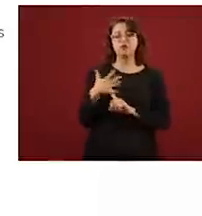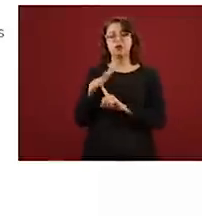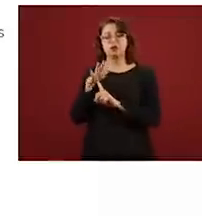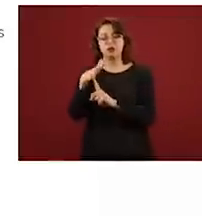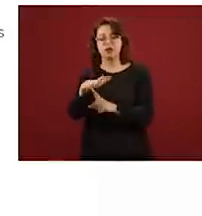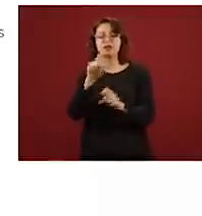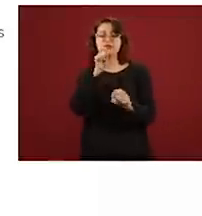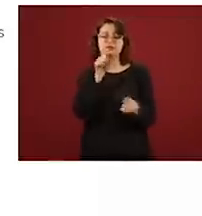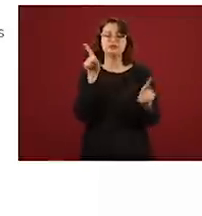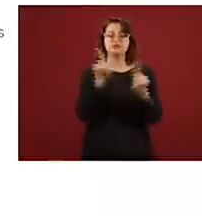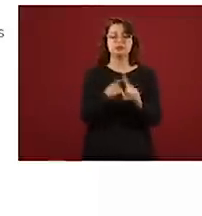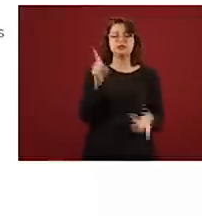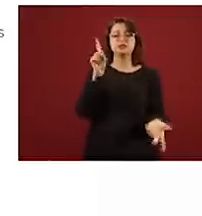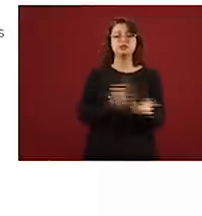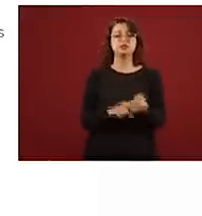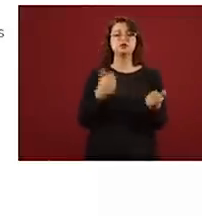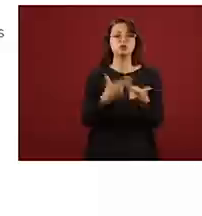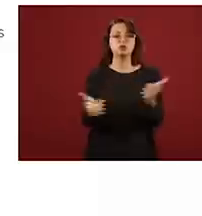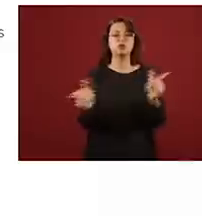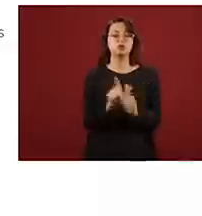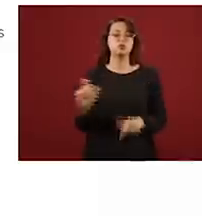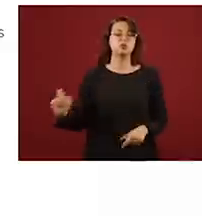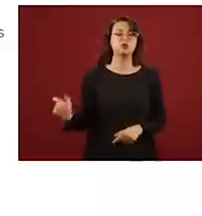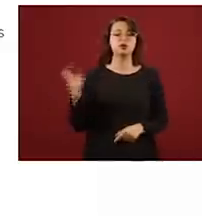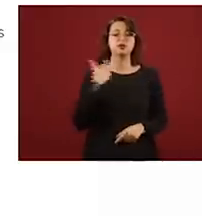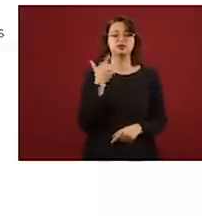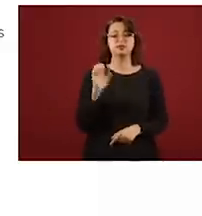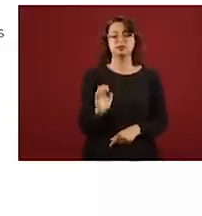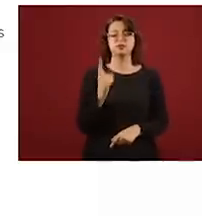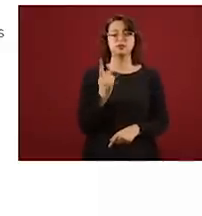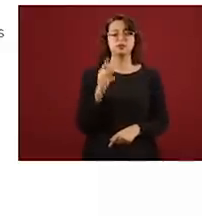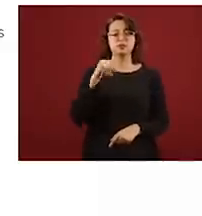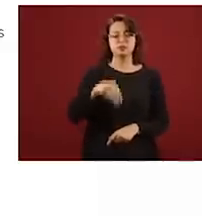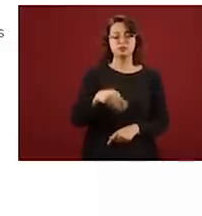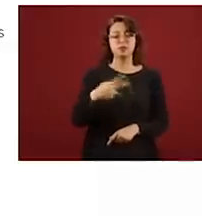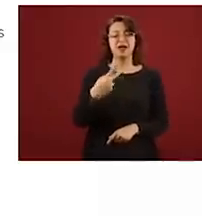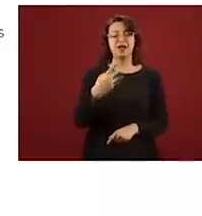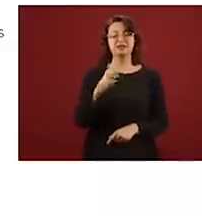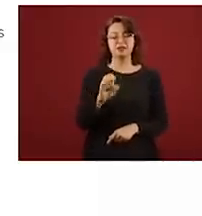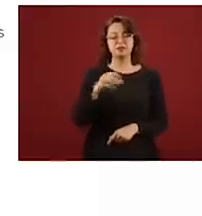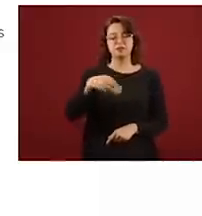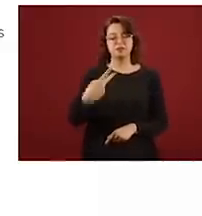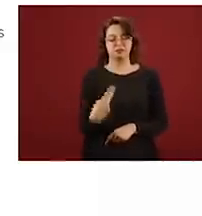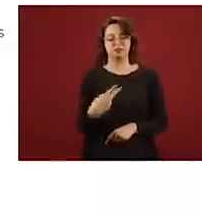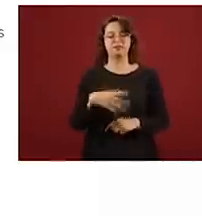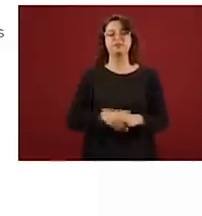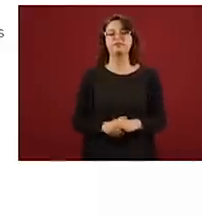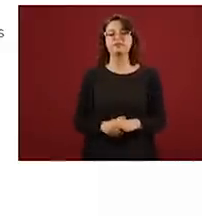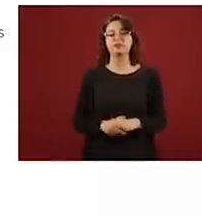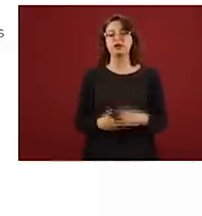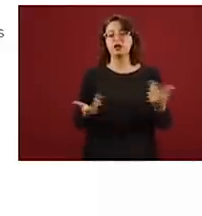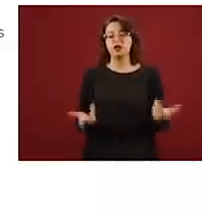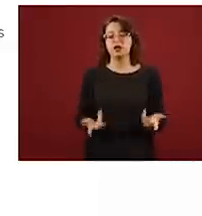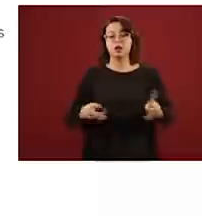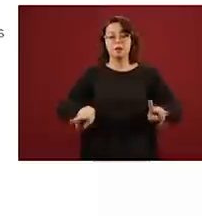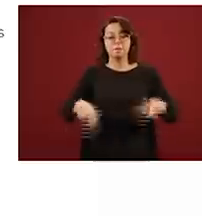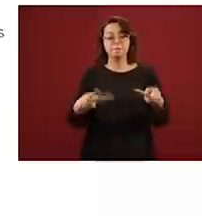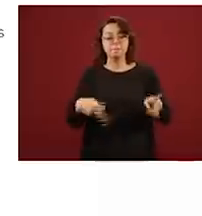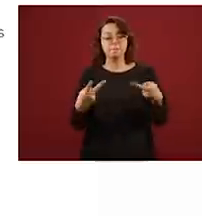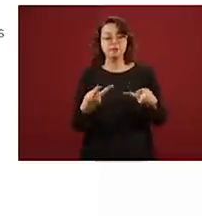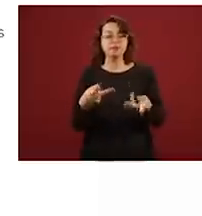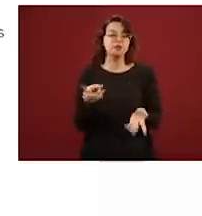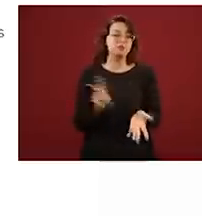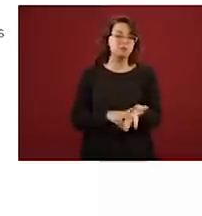también al Estado Mayor Presidencial. Al final de este proceso, y si logramos vender todas a un valor mínimo de